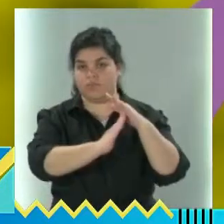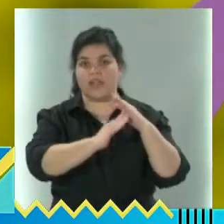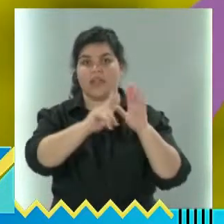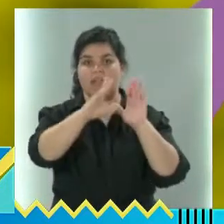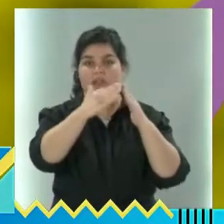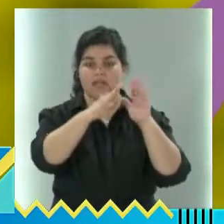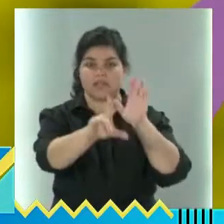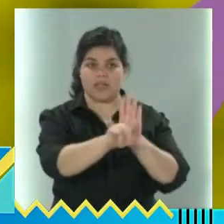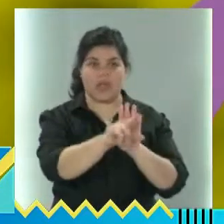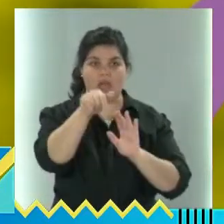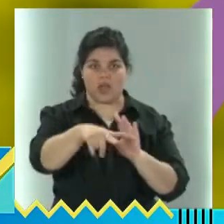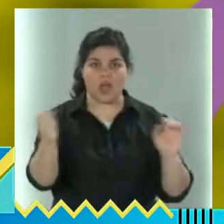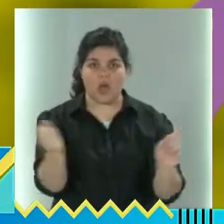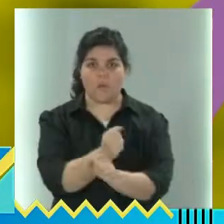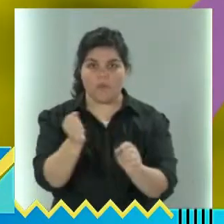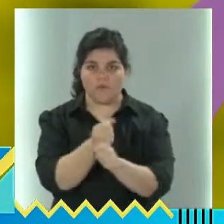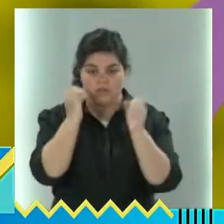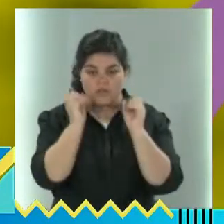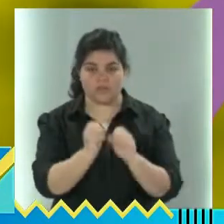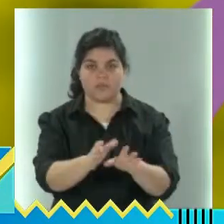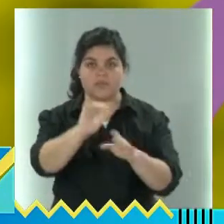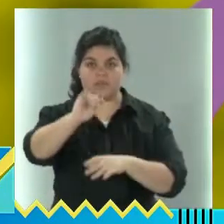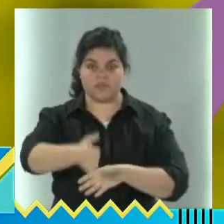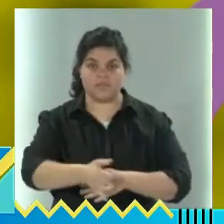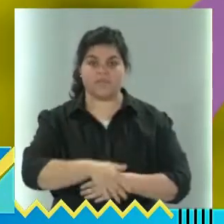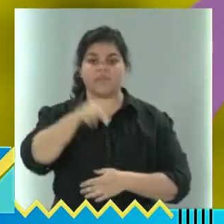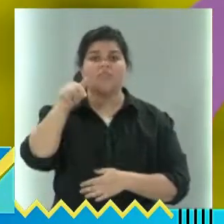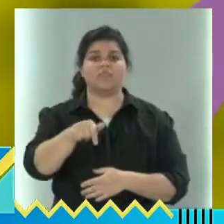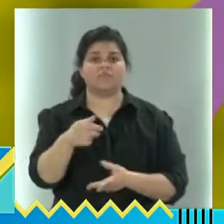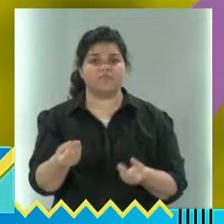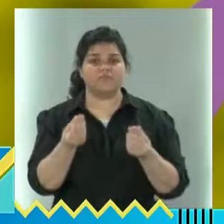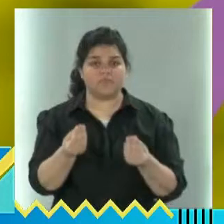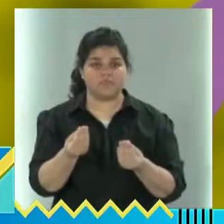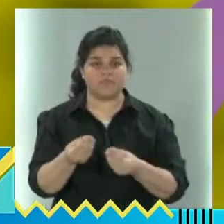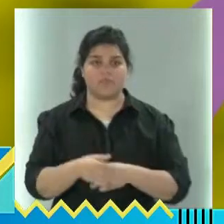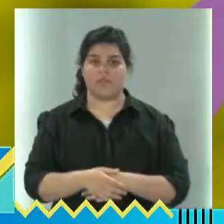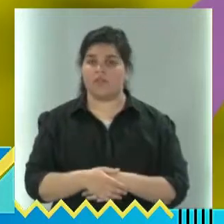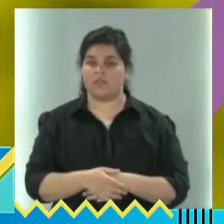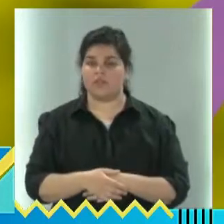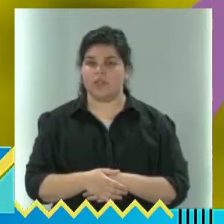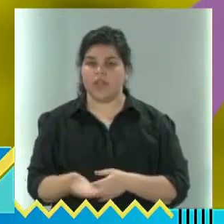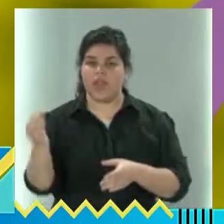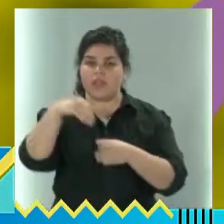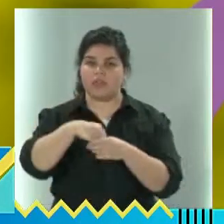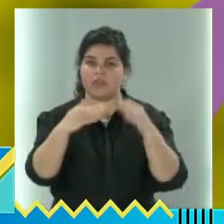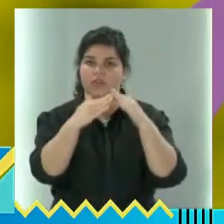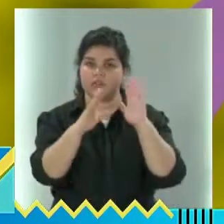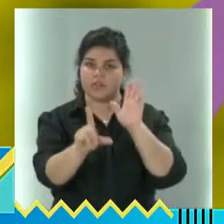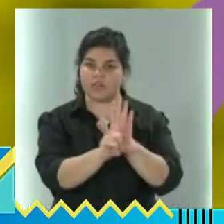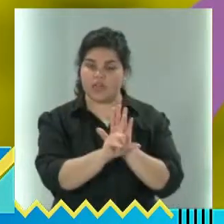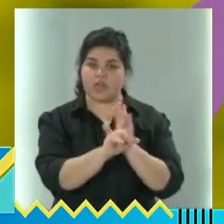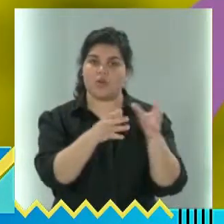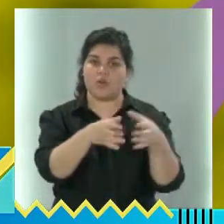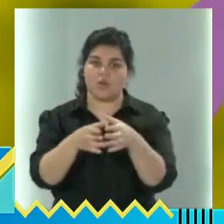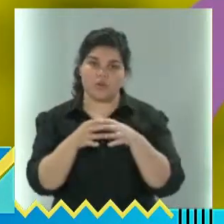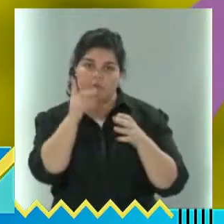una sanción inicial. Pero esto trascendió no solamente el arco político dentro de la legislatura, sí, entre los partidos